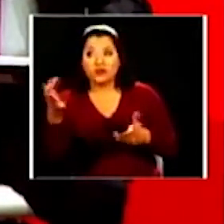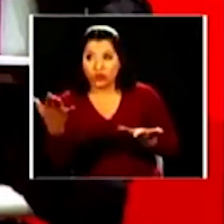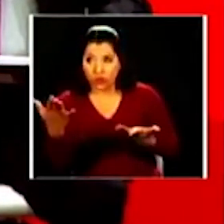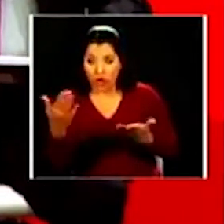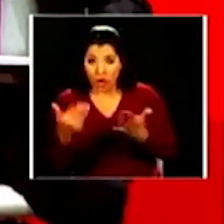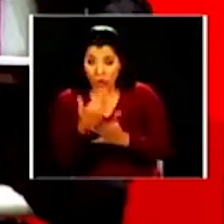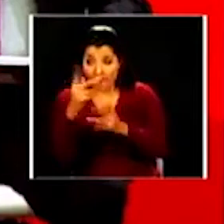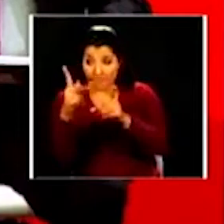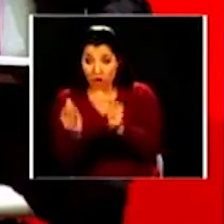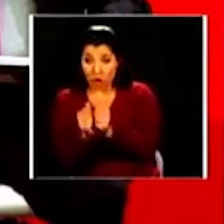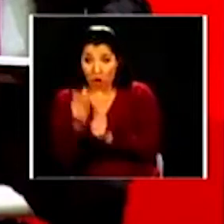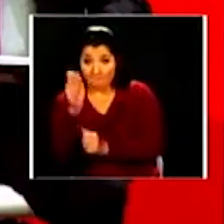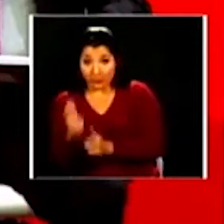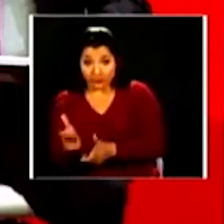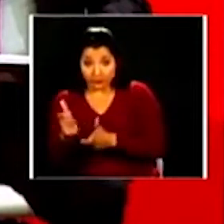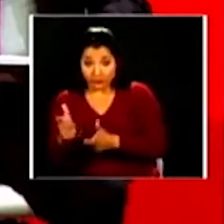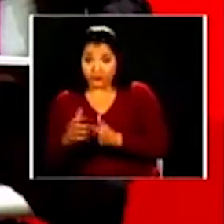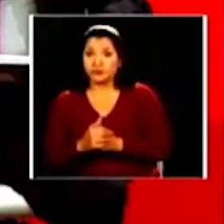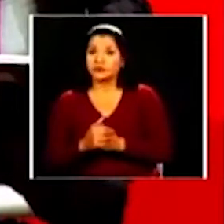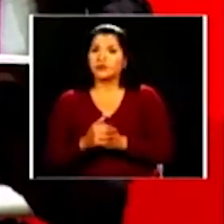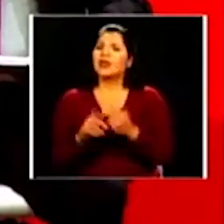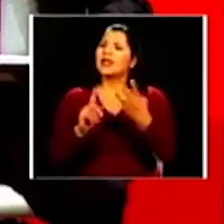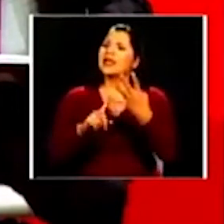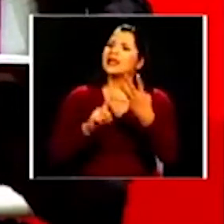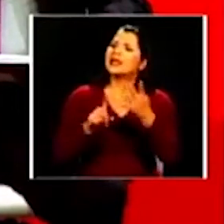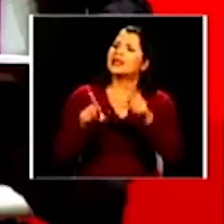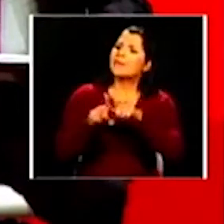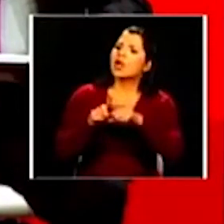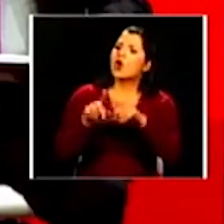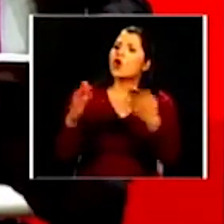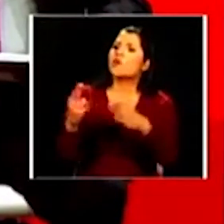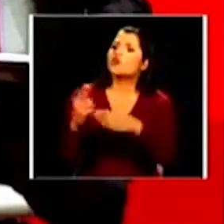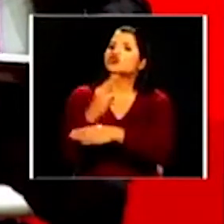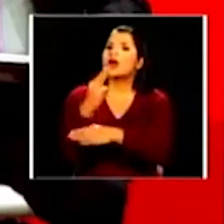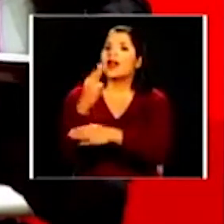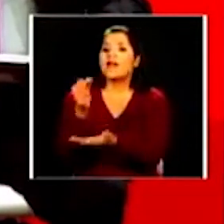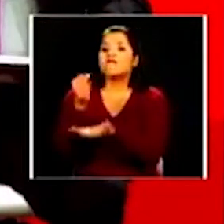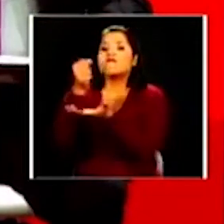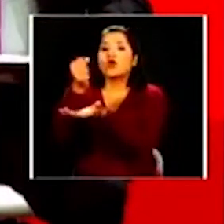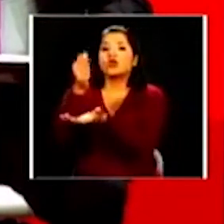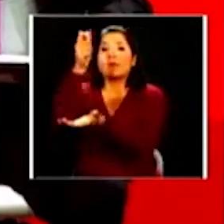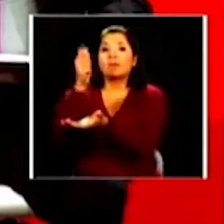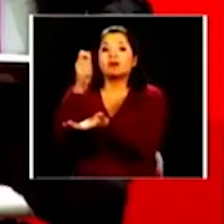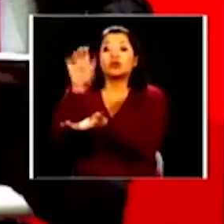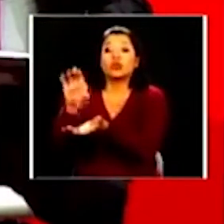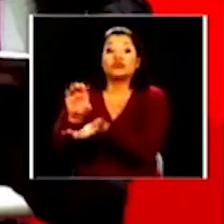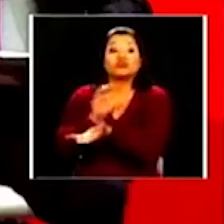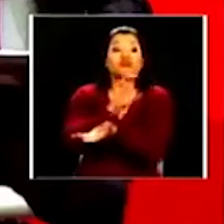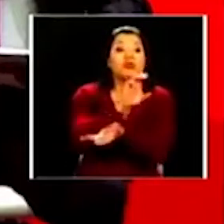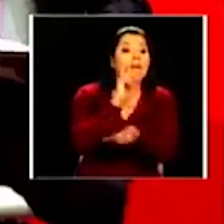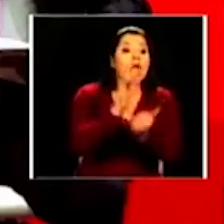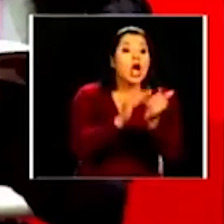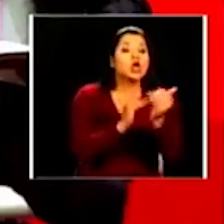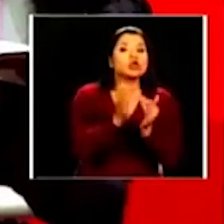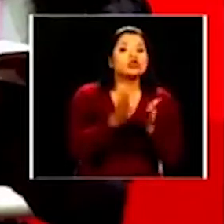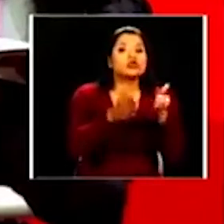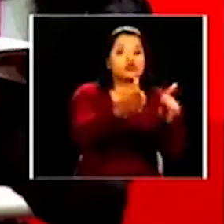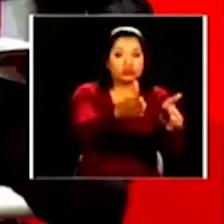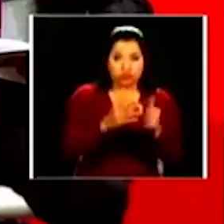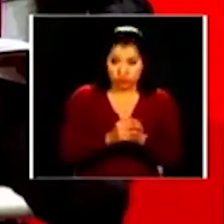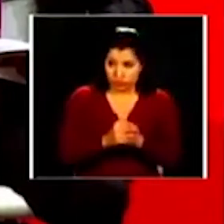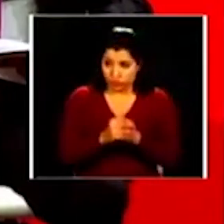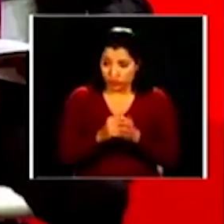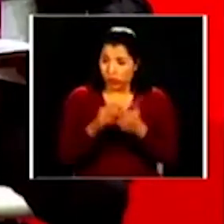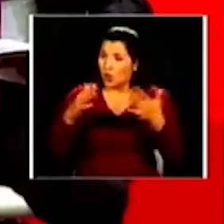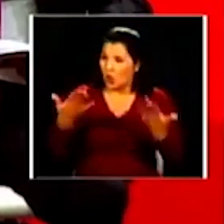las utilidades de los fondos de pensiones, decía usted, para la construcción de obra pública. ¿Se va a lograr? ¿Cómo existe ya legislación en